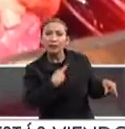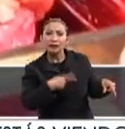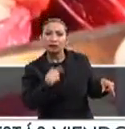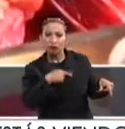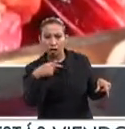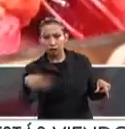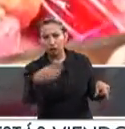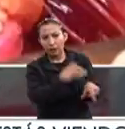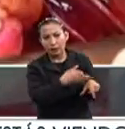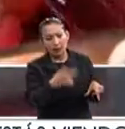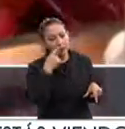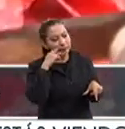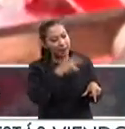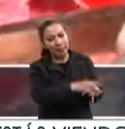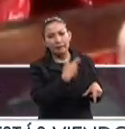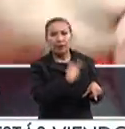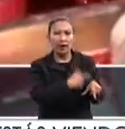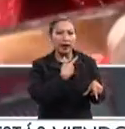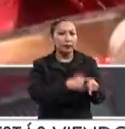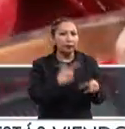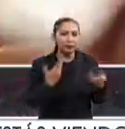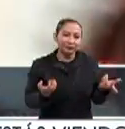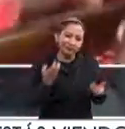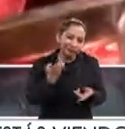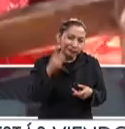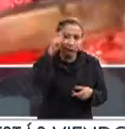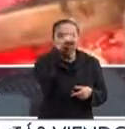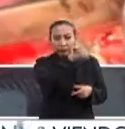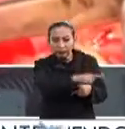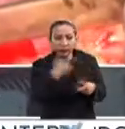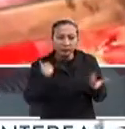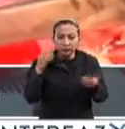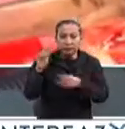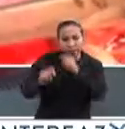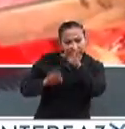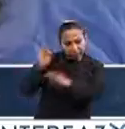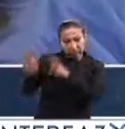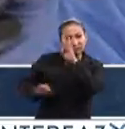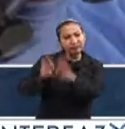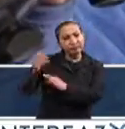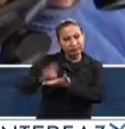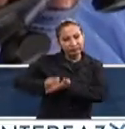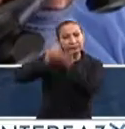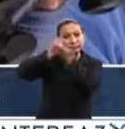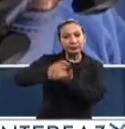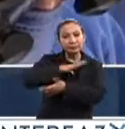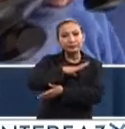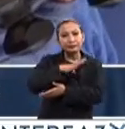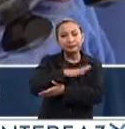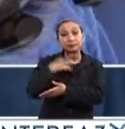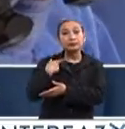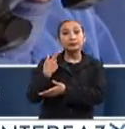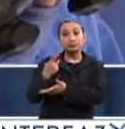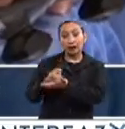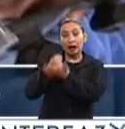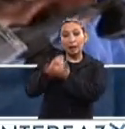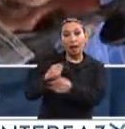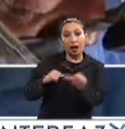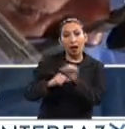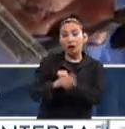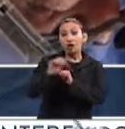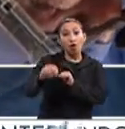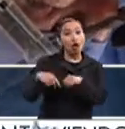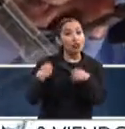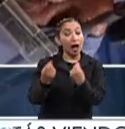que padecen muchos pacientes, así como sus familiares, y de estas opciones de tratamiento, como les comentaba. Obviamente las terapias sustitutivas no